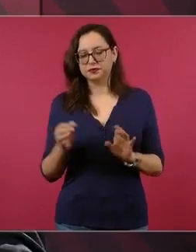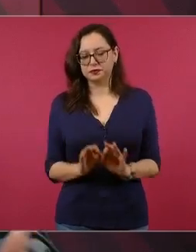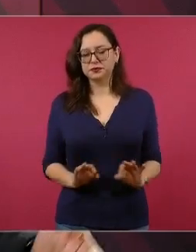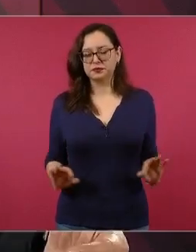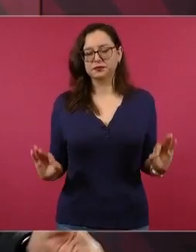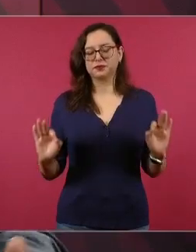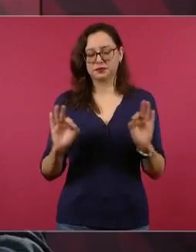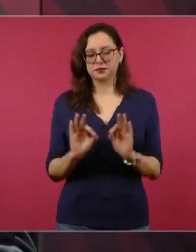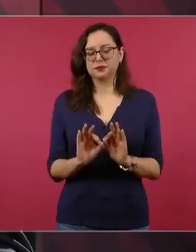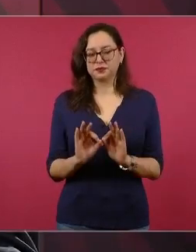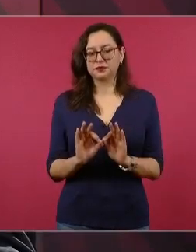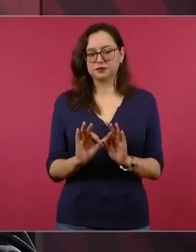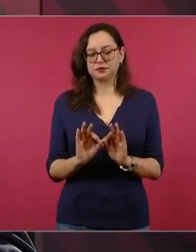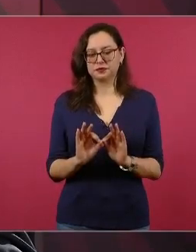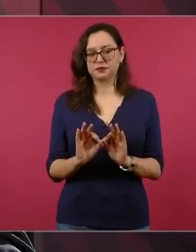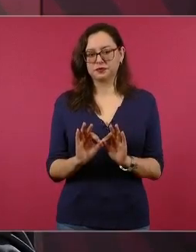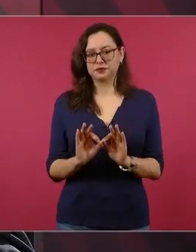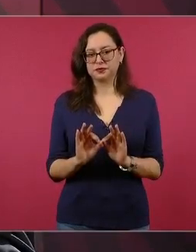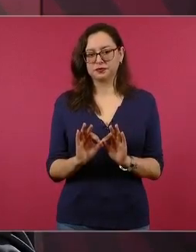que nos ayuden